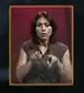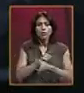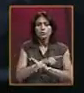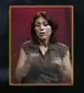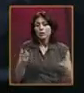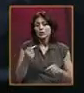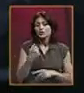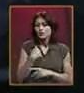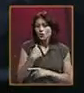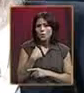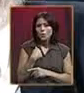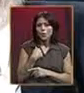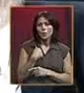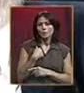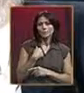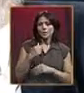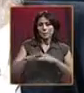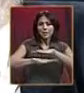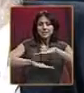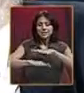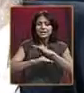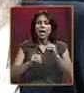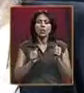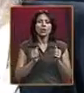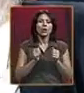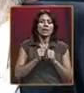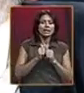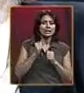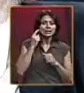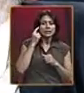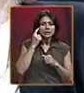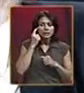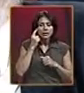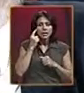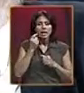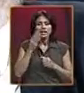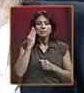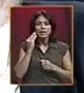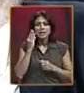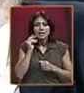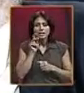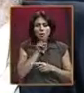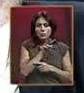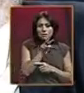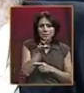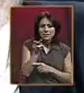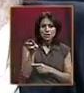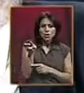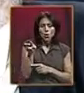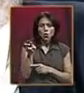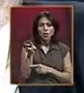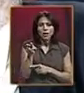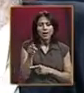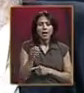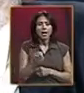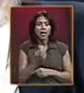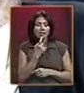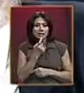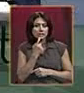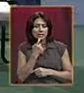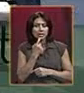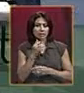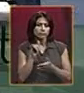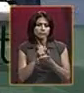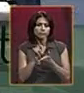me atrevería un poco, basado en la intuición, la experiencia, la observación, a hacer pues las siguientes